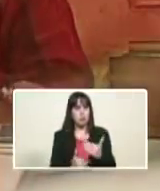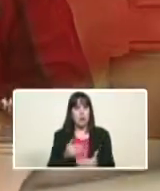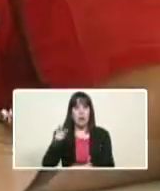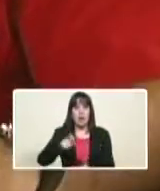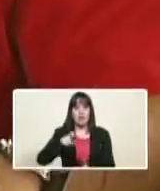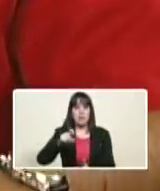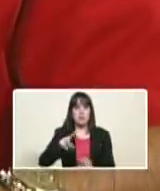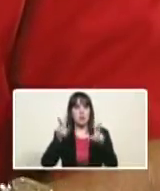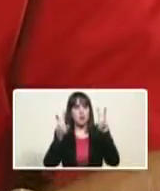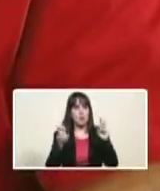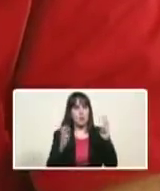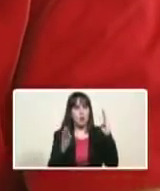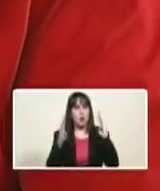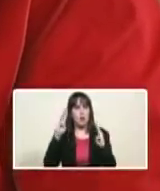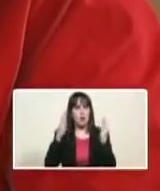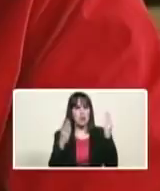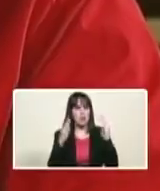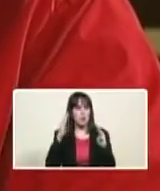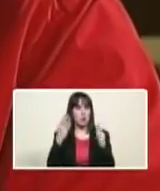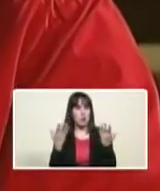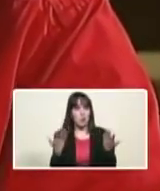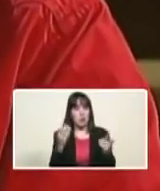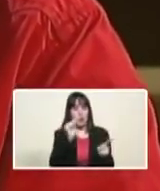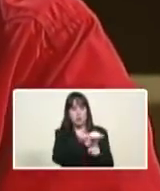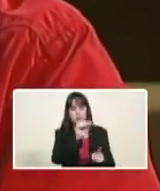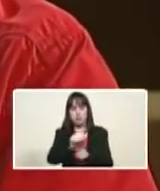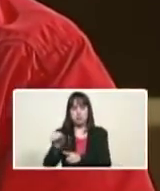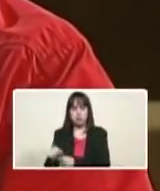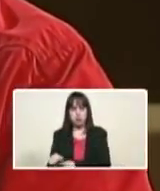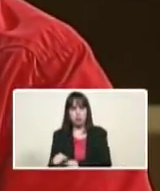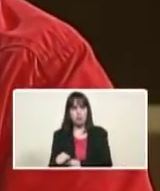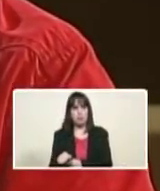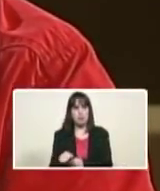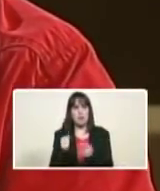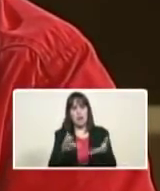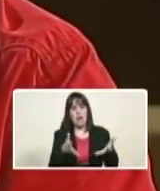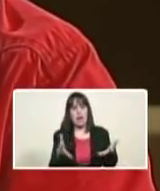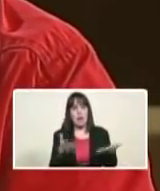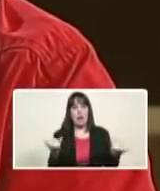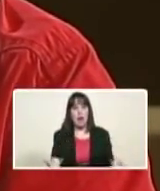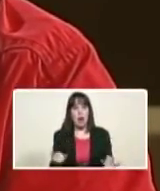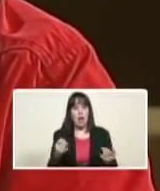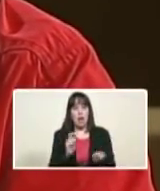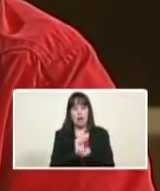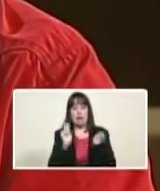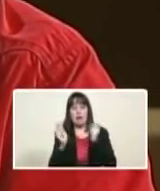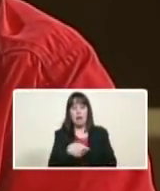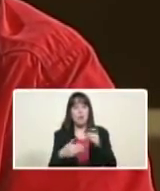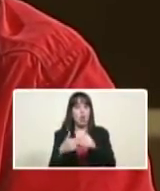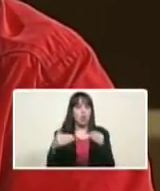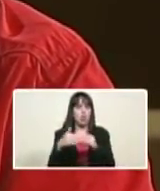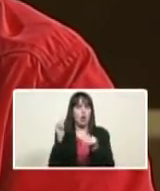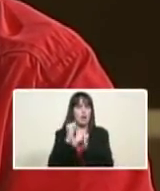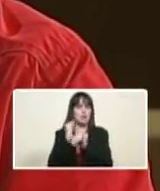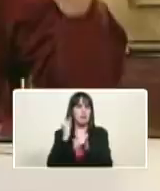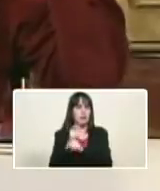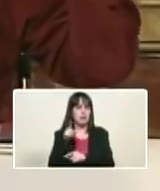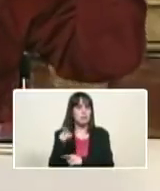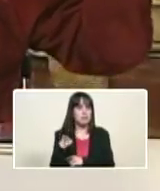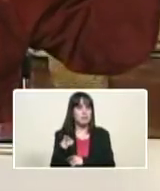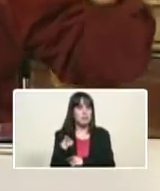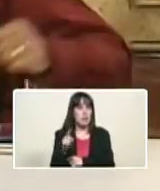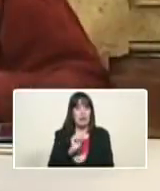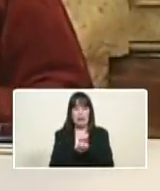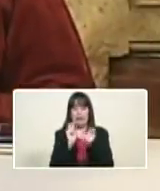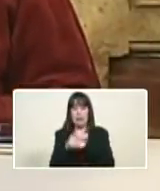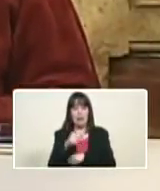nuevo equilibrio y derrotar y vencer el cambio criminal de Dollar Today. Cambio falso